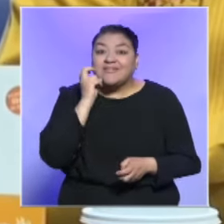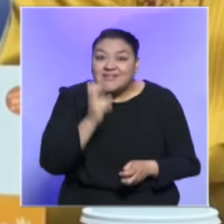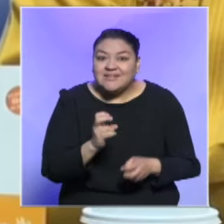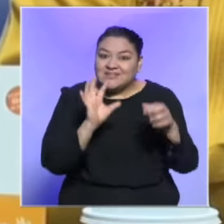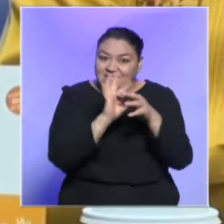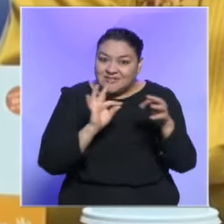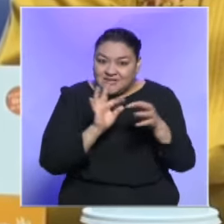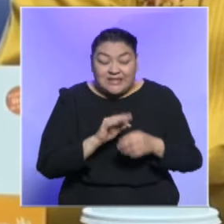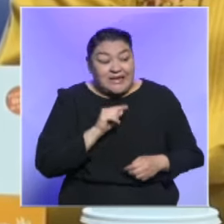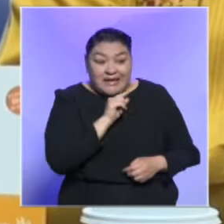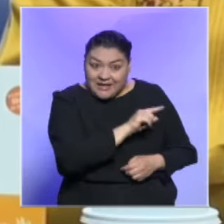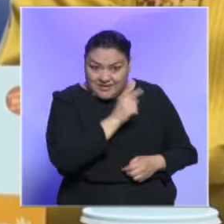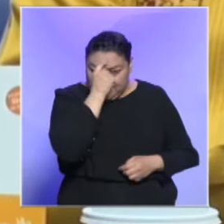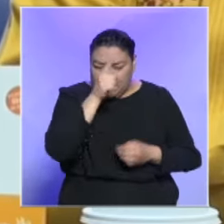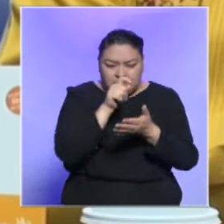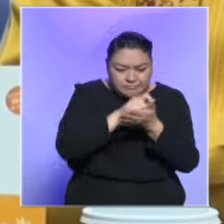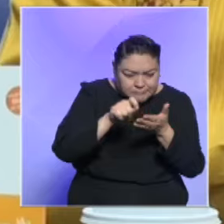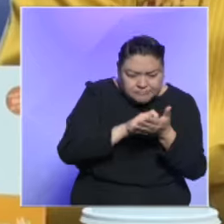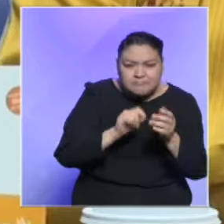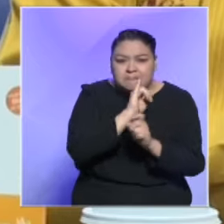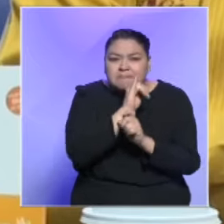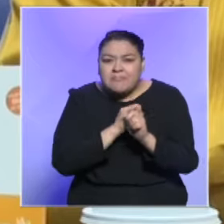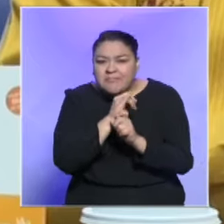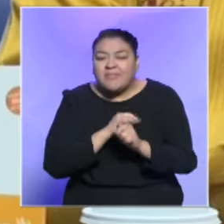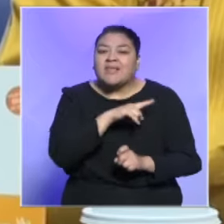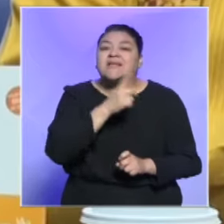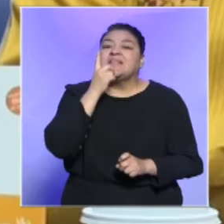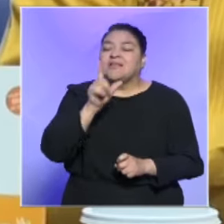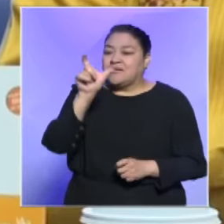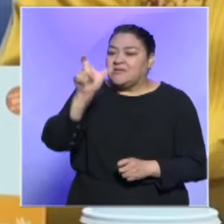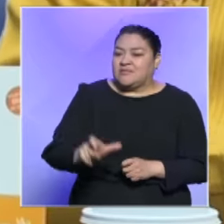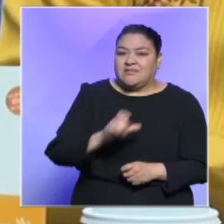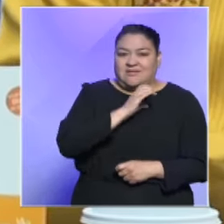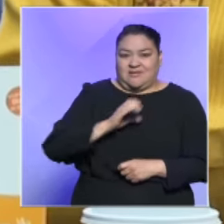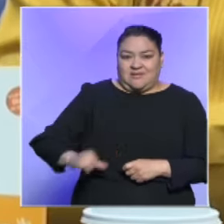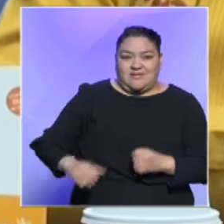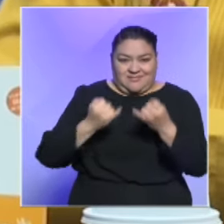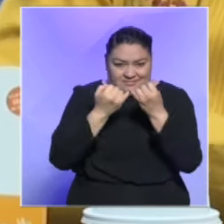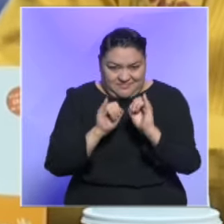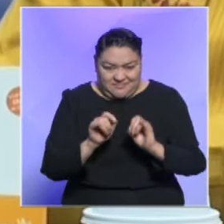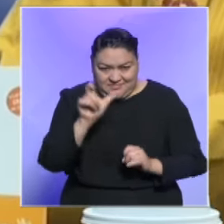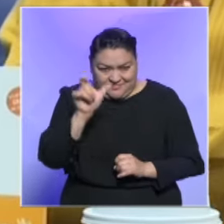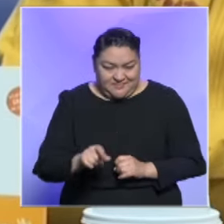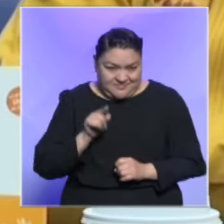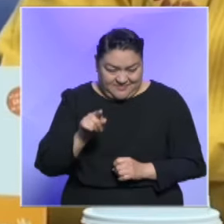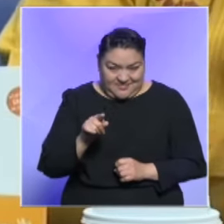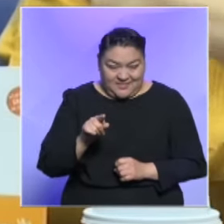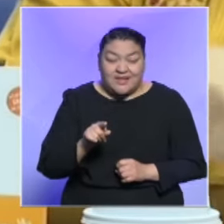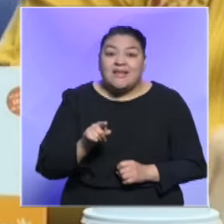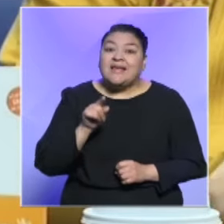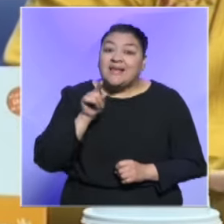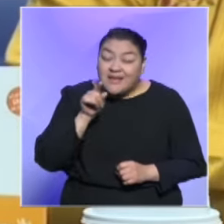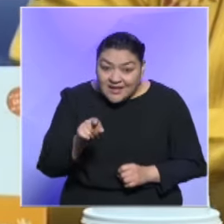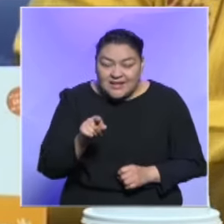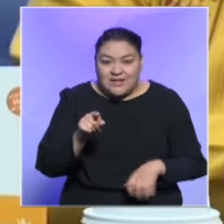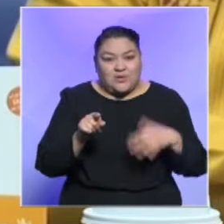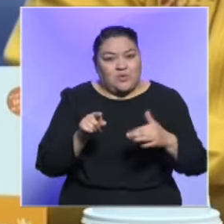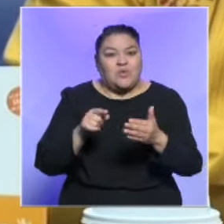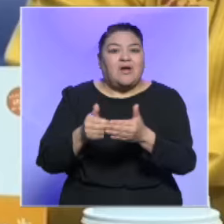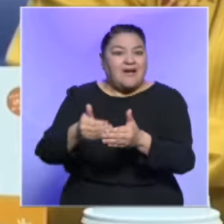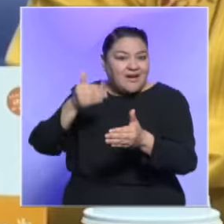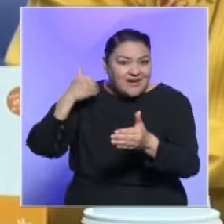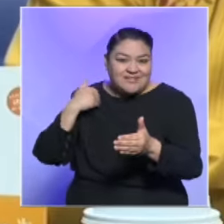el autor nos advierte que esta figura ha sido demasiado limitada